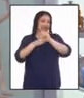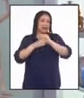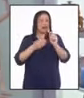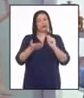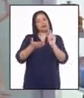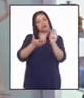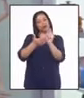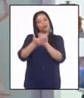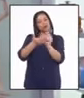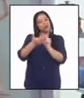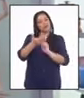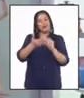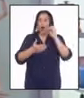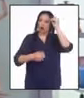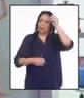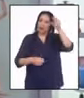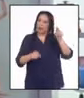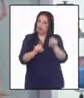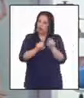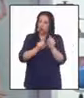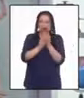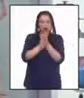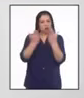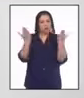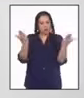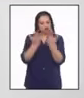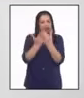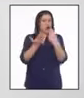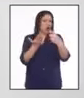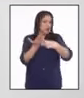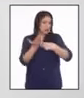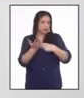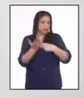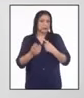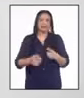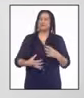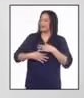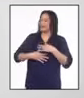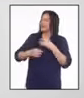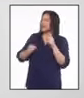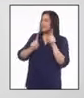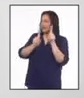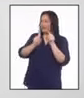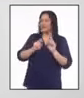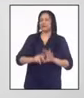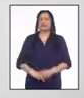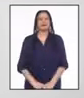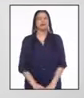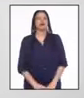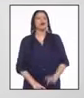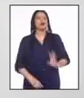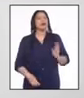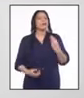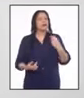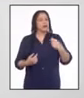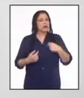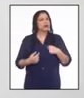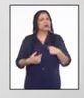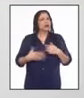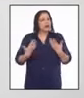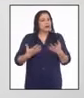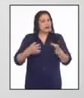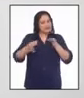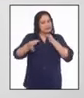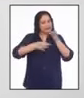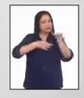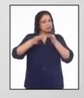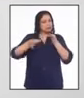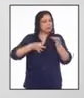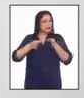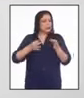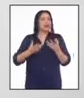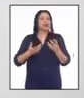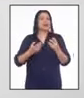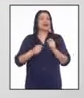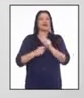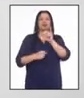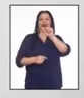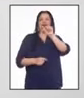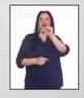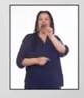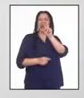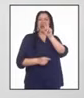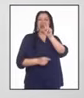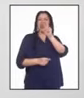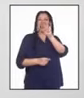leemos generalmente en los periódicos o revistas? Interesante tu pregunta, porque me lleva a explicar que los